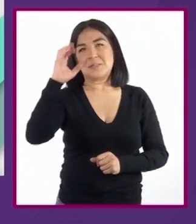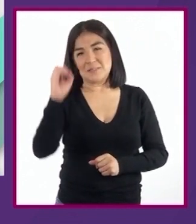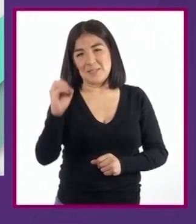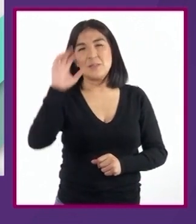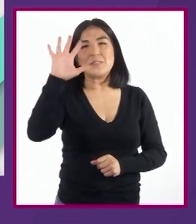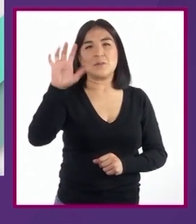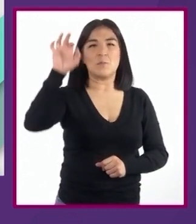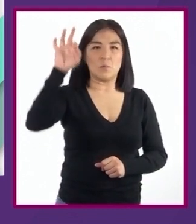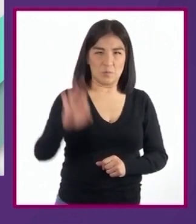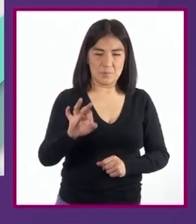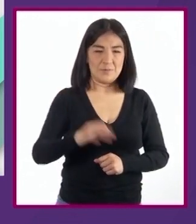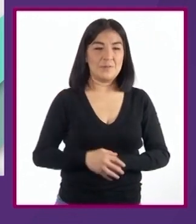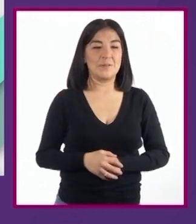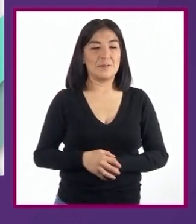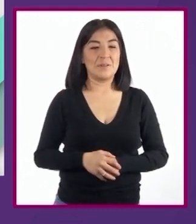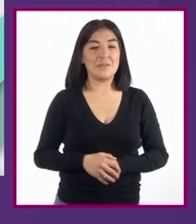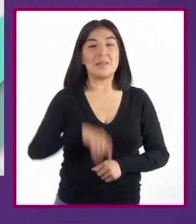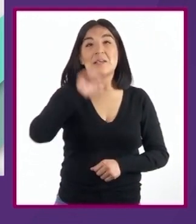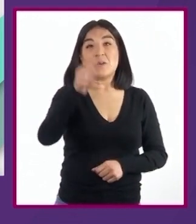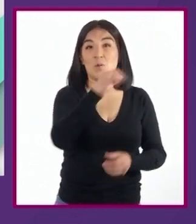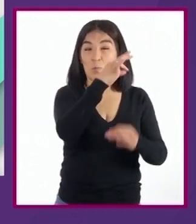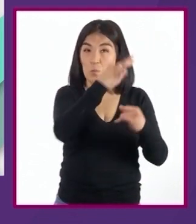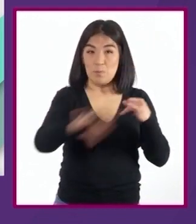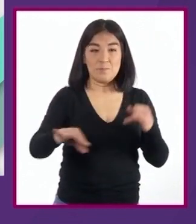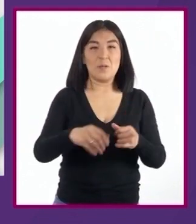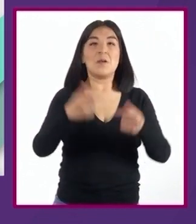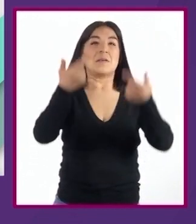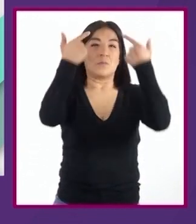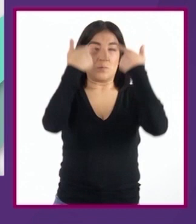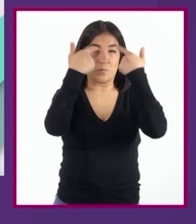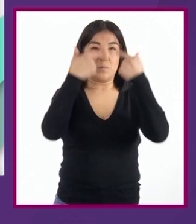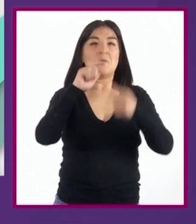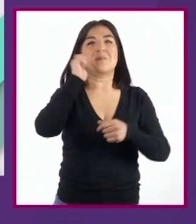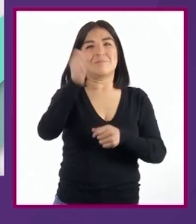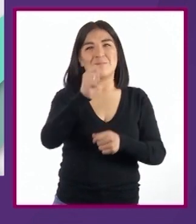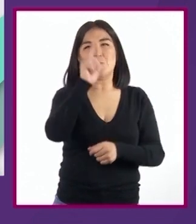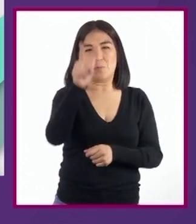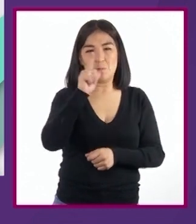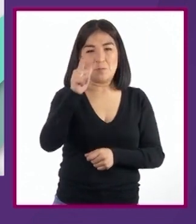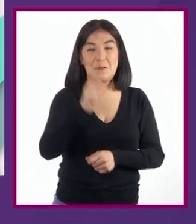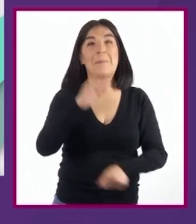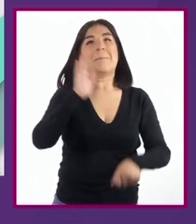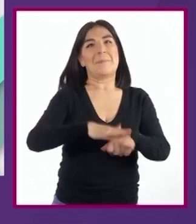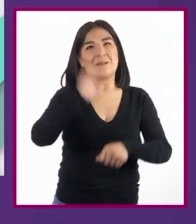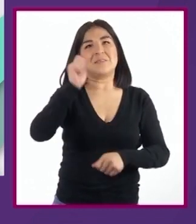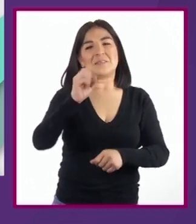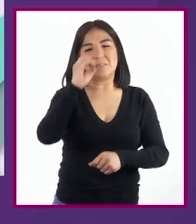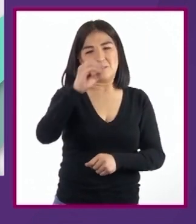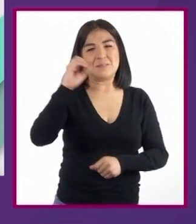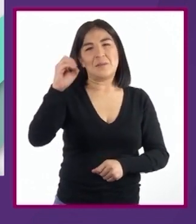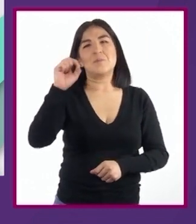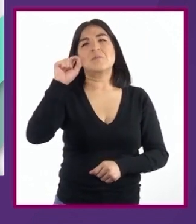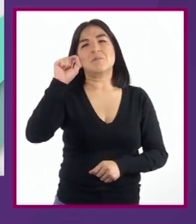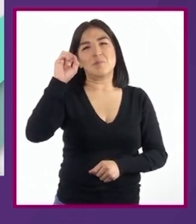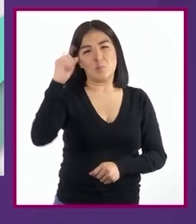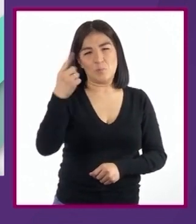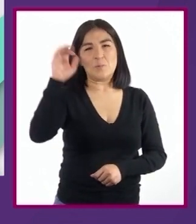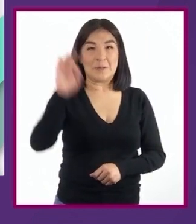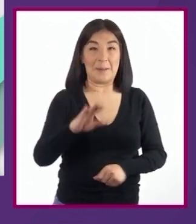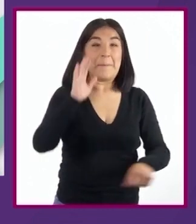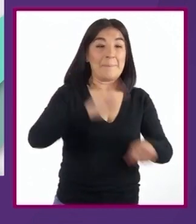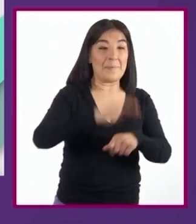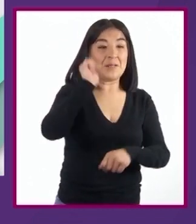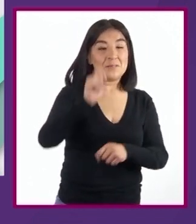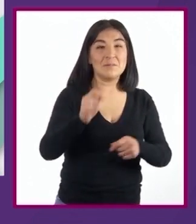0.05%. Y por último, la cirugía con rayo láser. Es más riesgoso el uso de lentes de contacto, ya